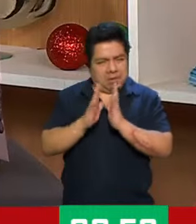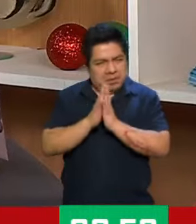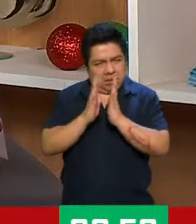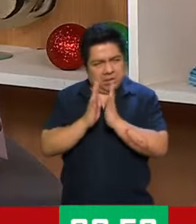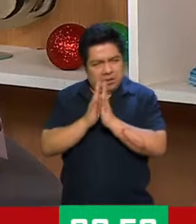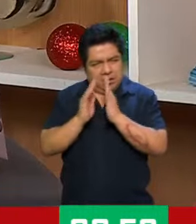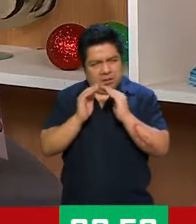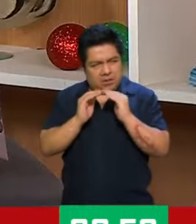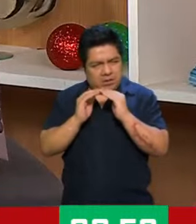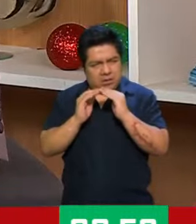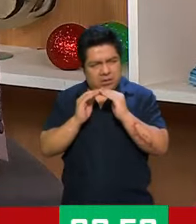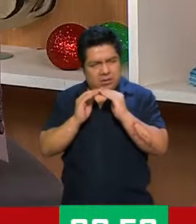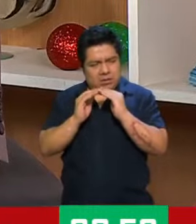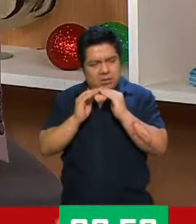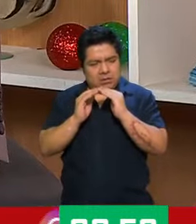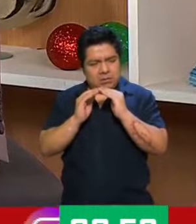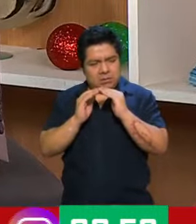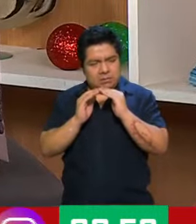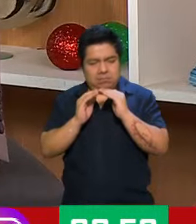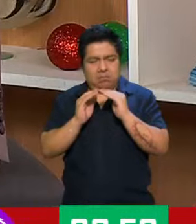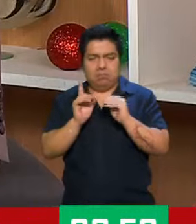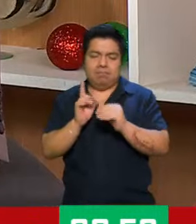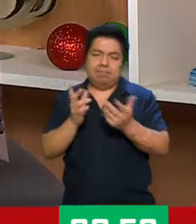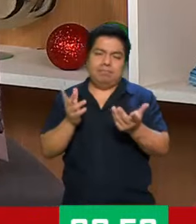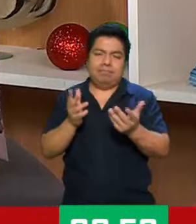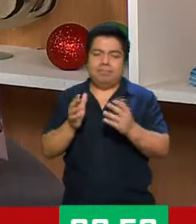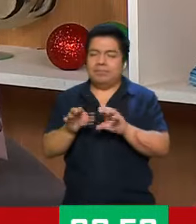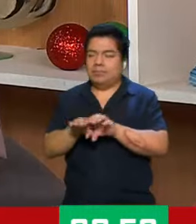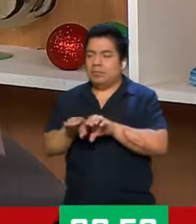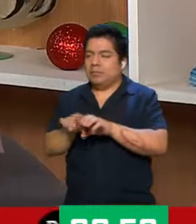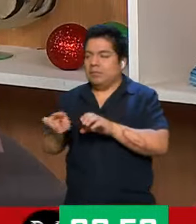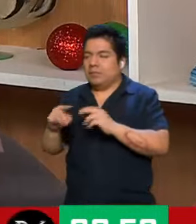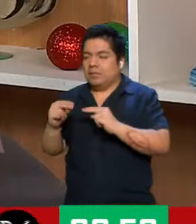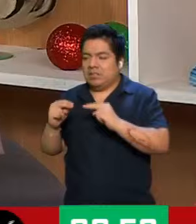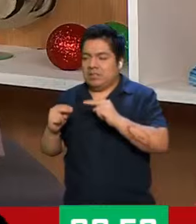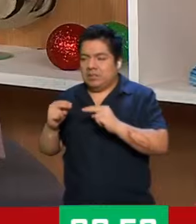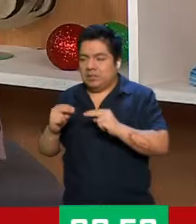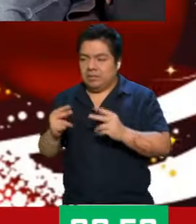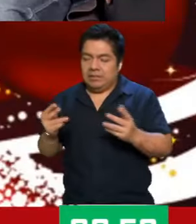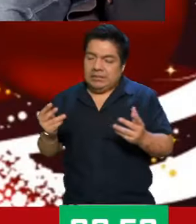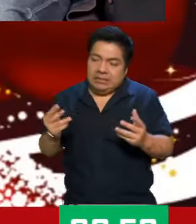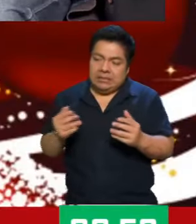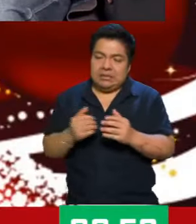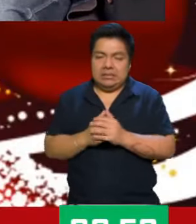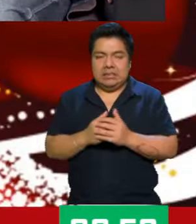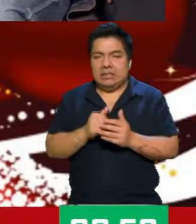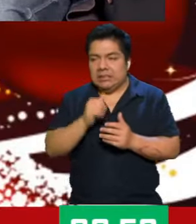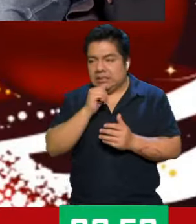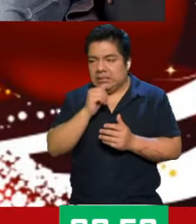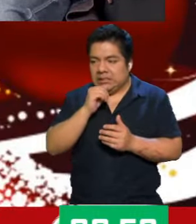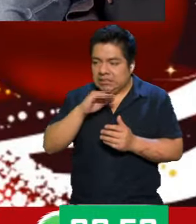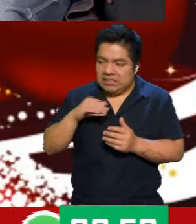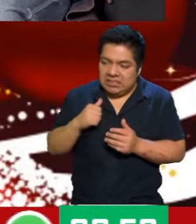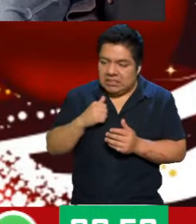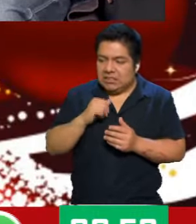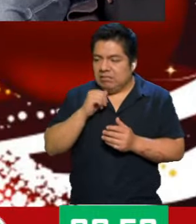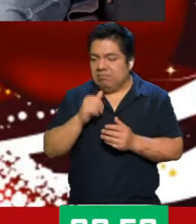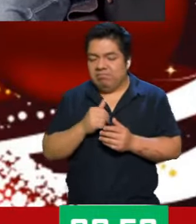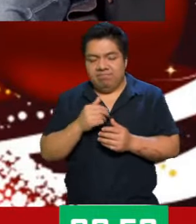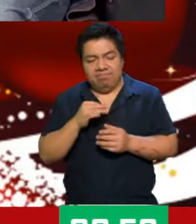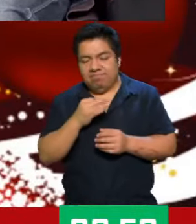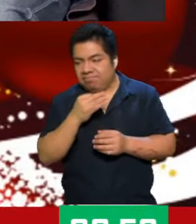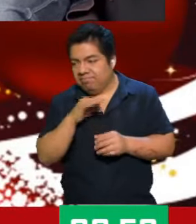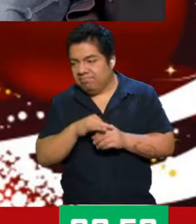que preguntarse si realmente este nivel de abstencionismo corresponde a una elección democrática. Y eso